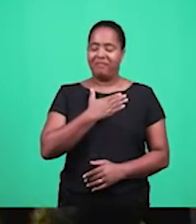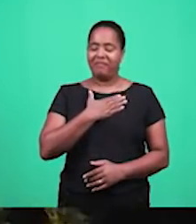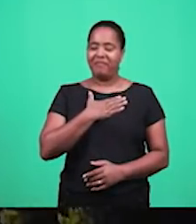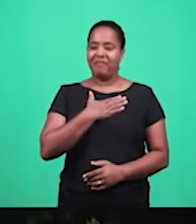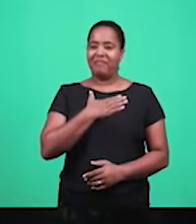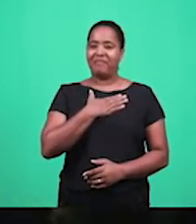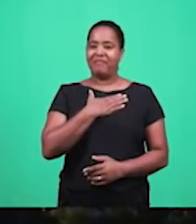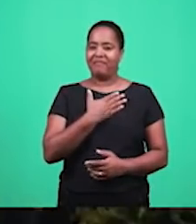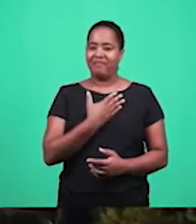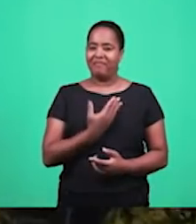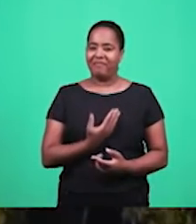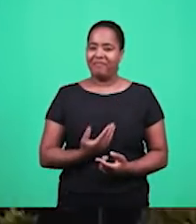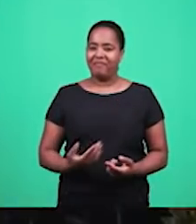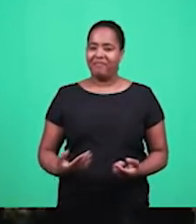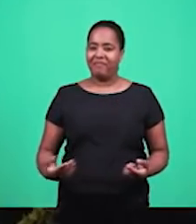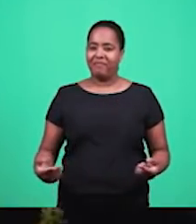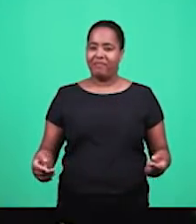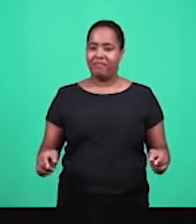aquí